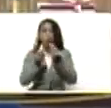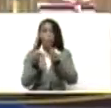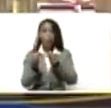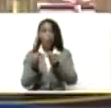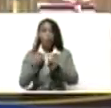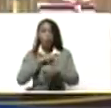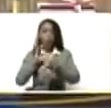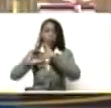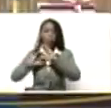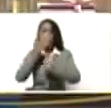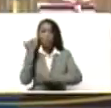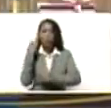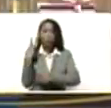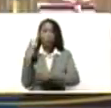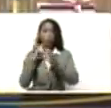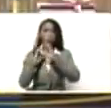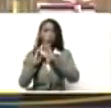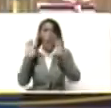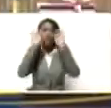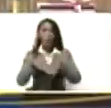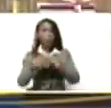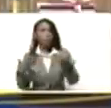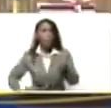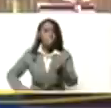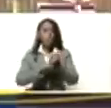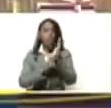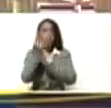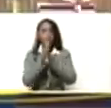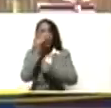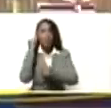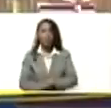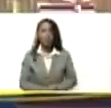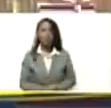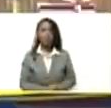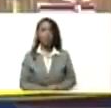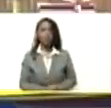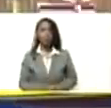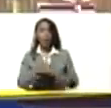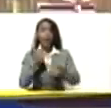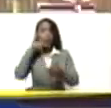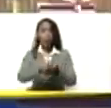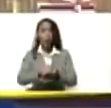hay un buen método para dejar de fumar ahorita después te enseño